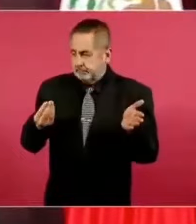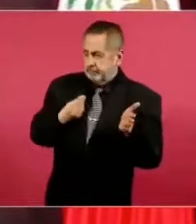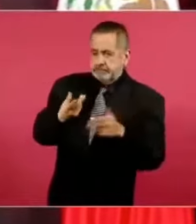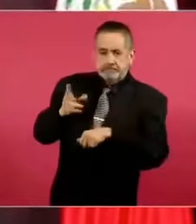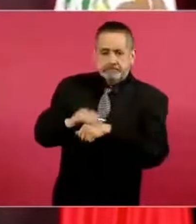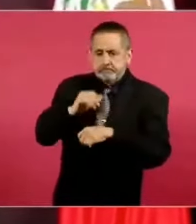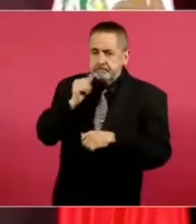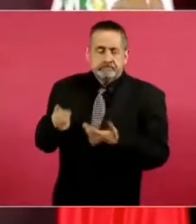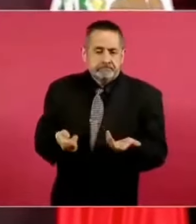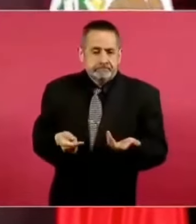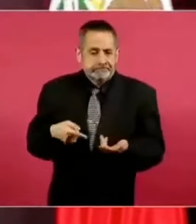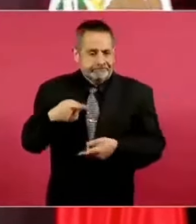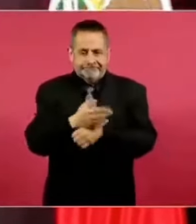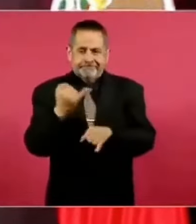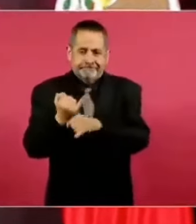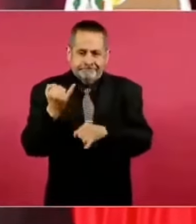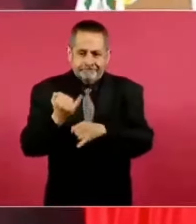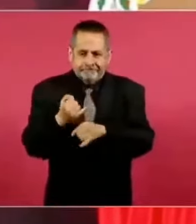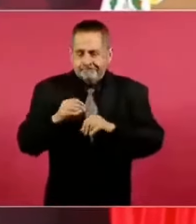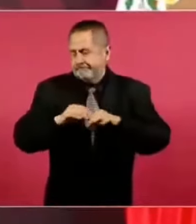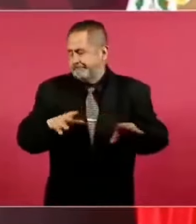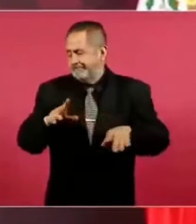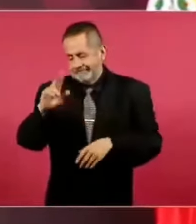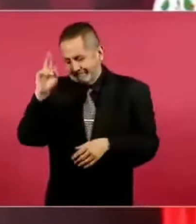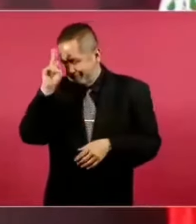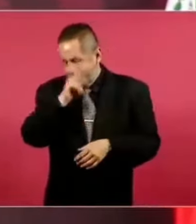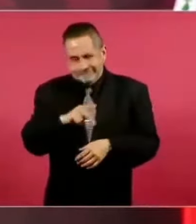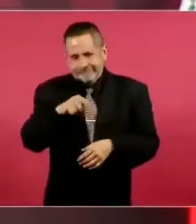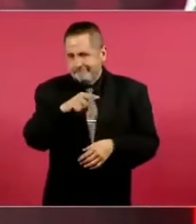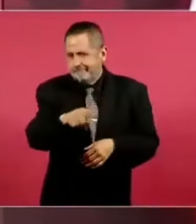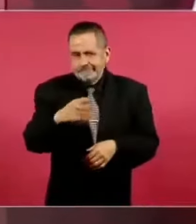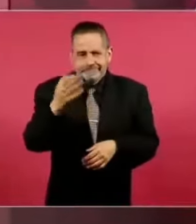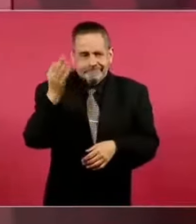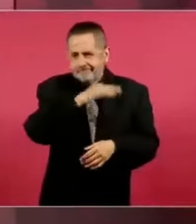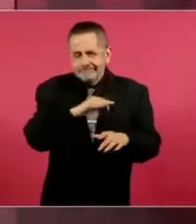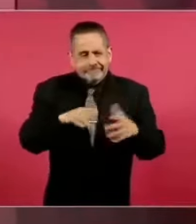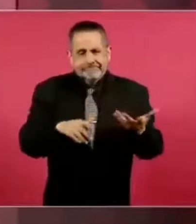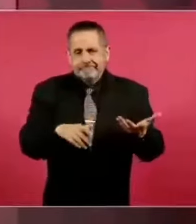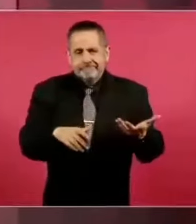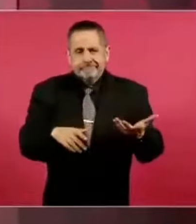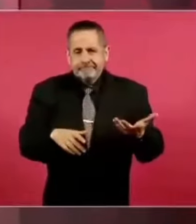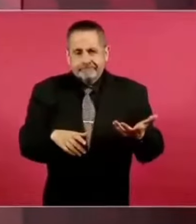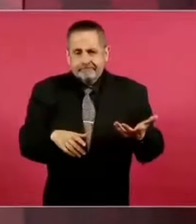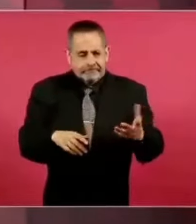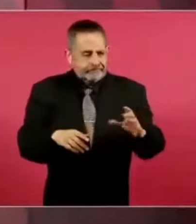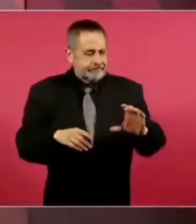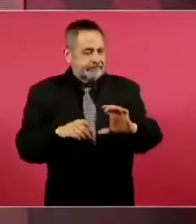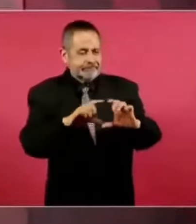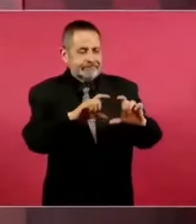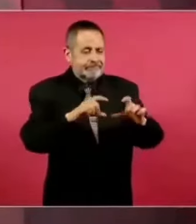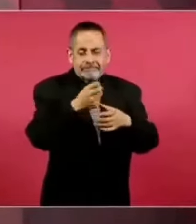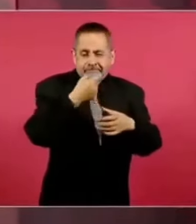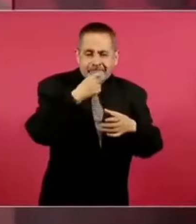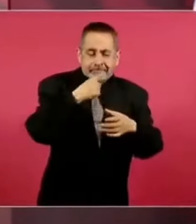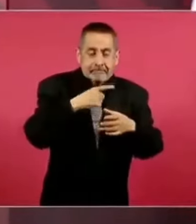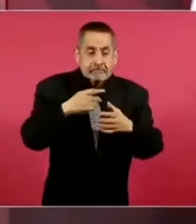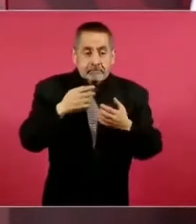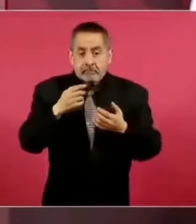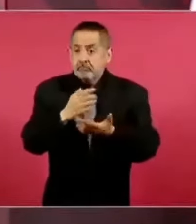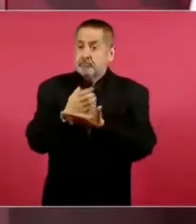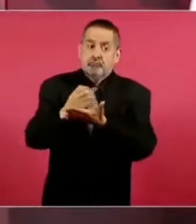sociales de estos productos milagrosos que